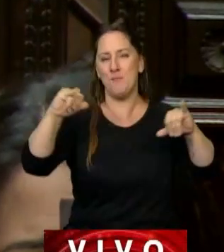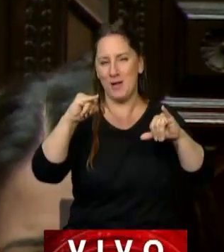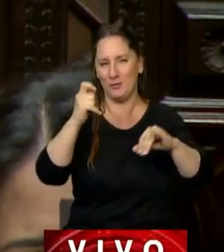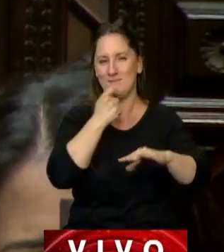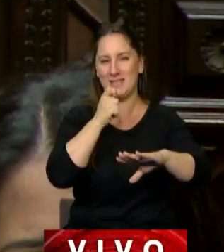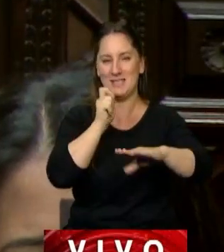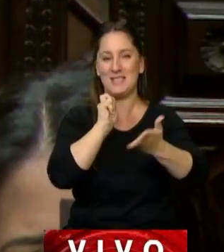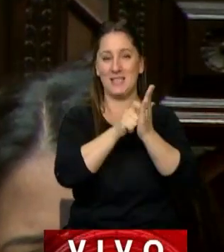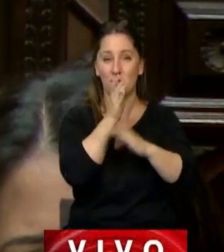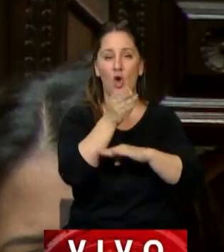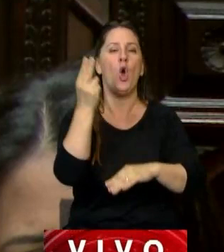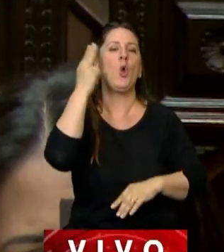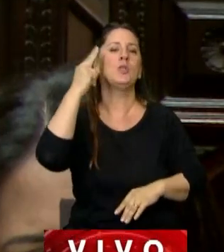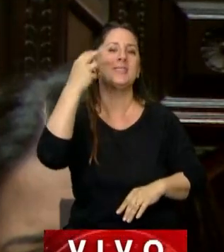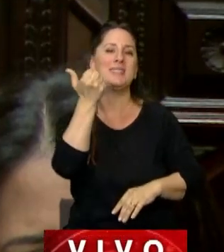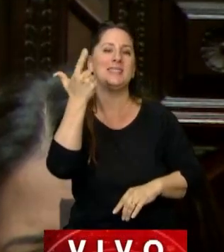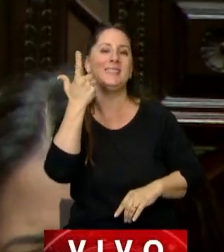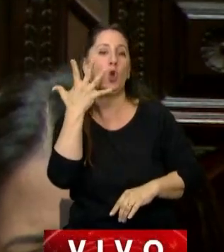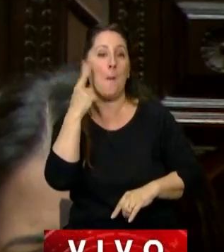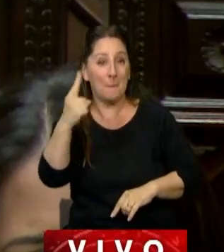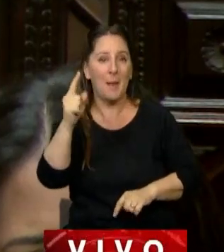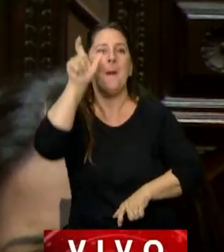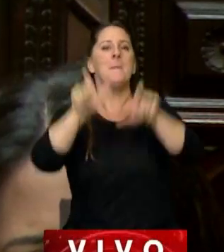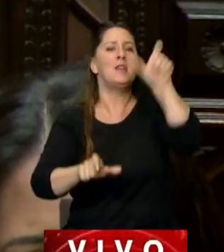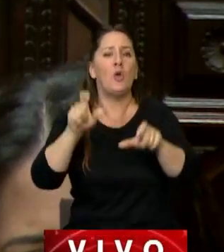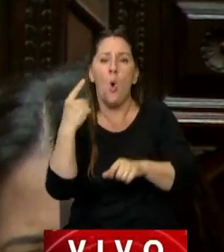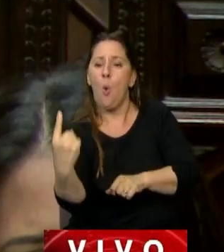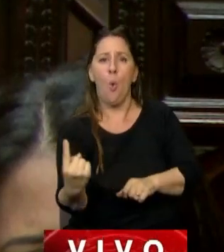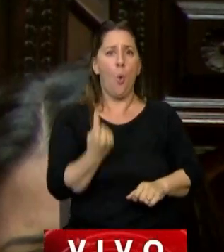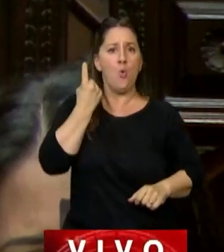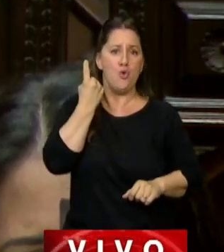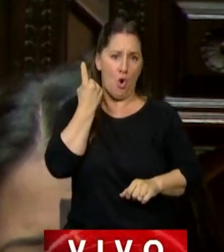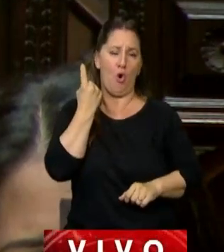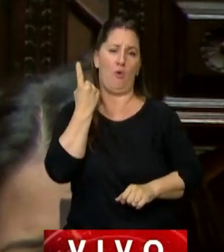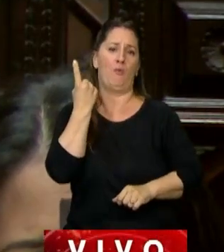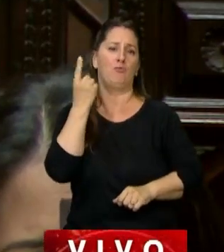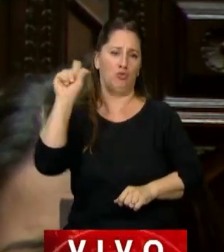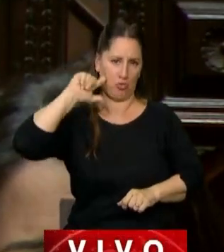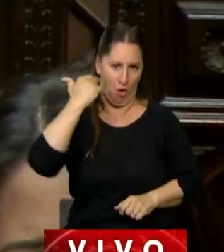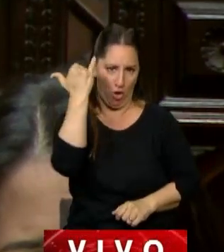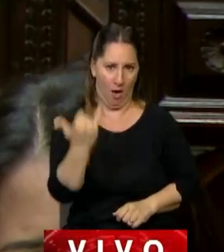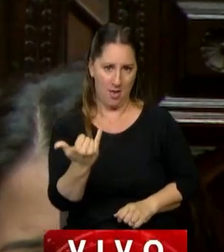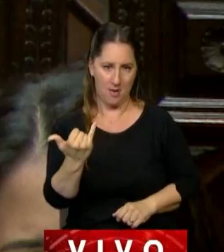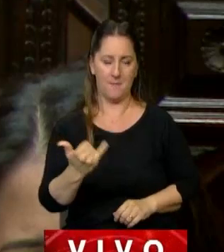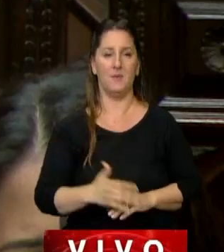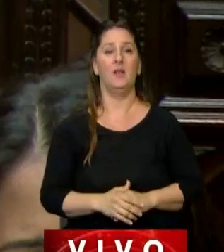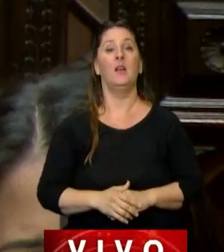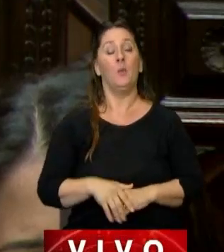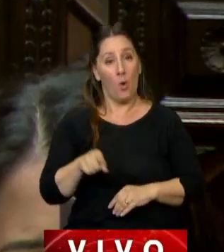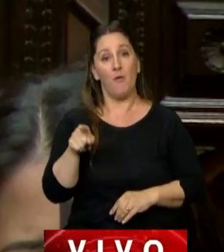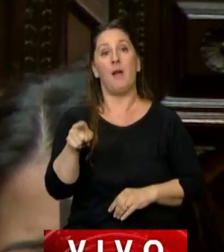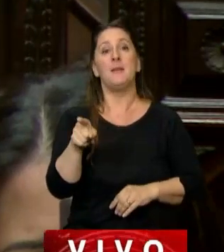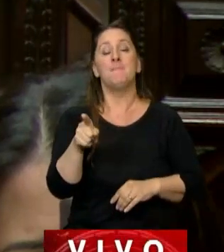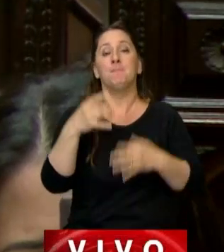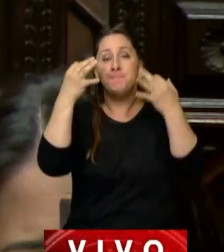información, existen 965.000 hogares con al menos una persona con discapacidad auditiva, de las cuales